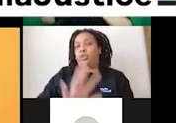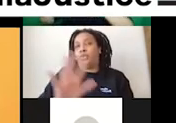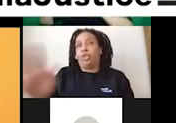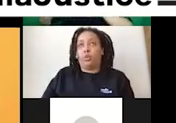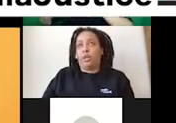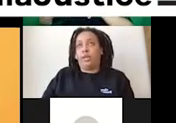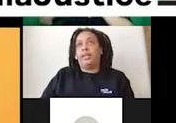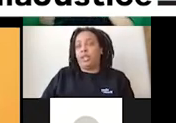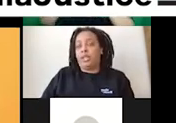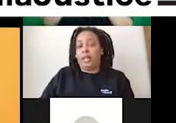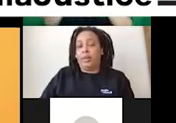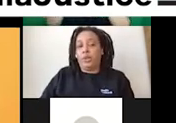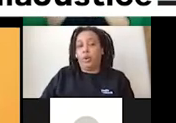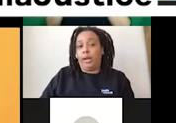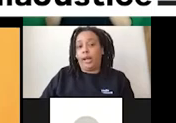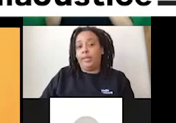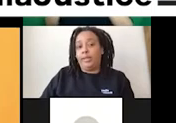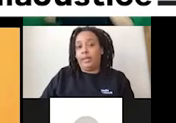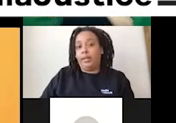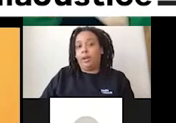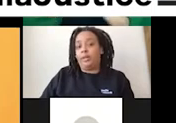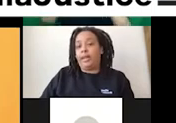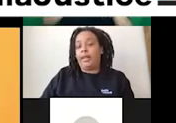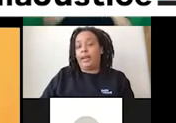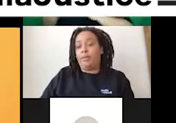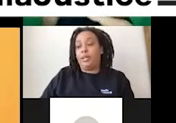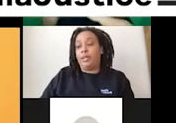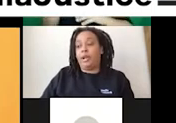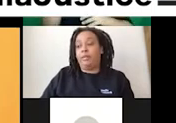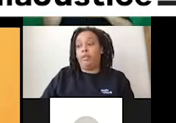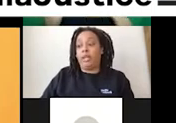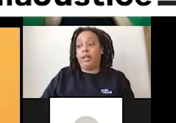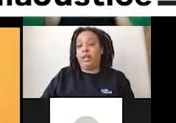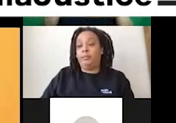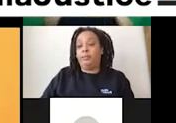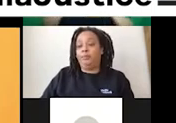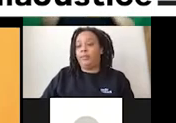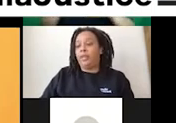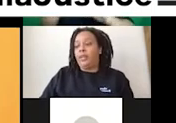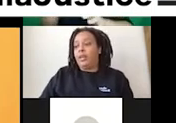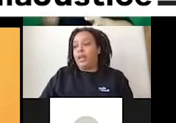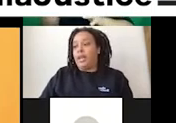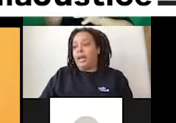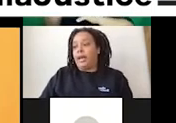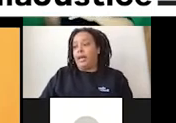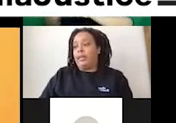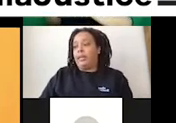se trata de arrancar en gas que fue un líder de